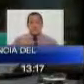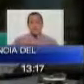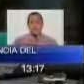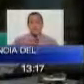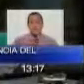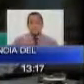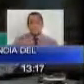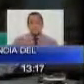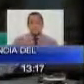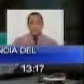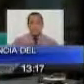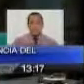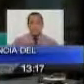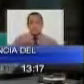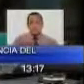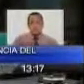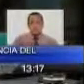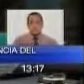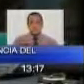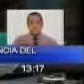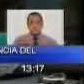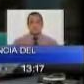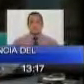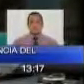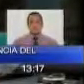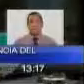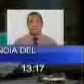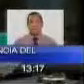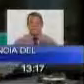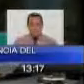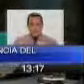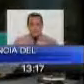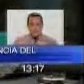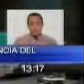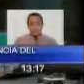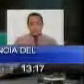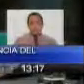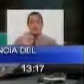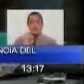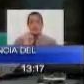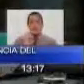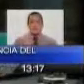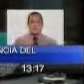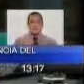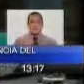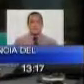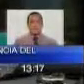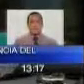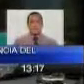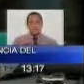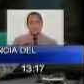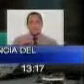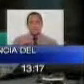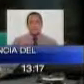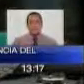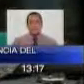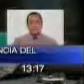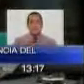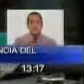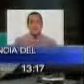eficaz administración de justicia. Eso dice la ley orgánica del Ministerio de Justicia, la